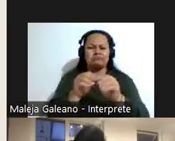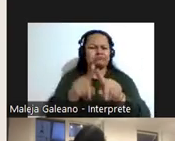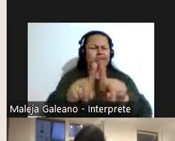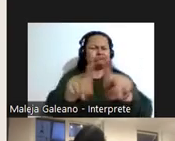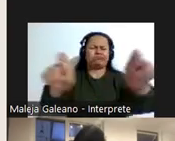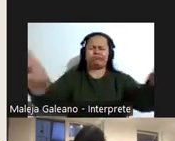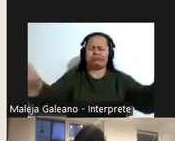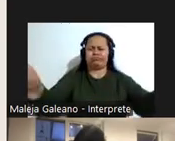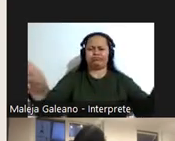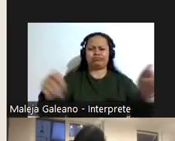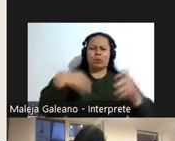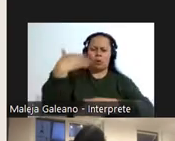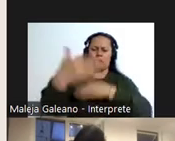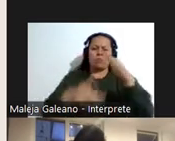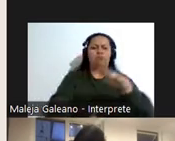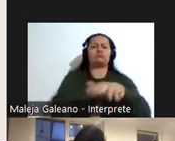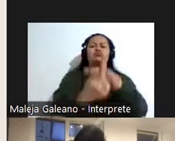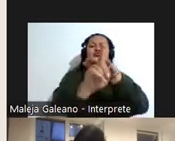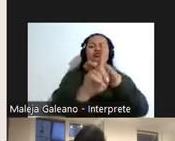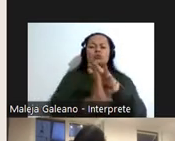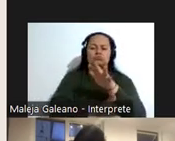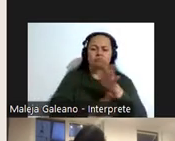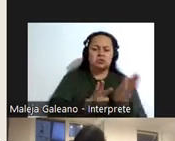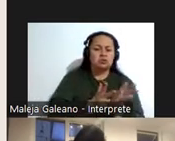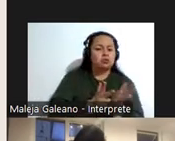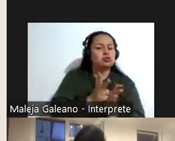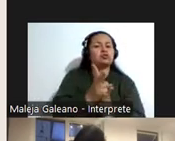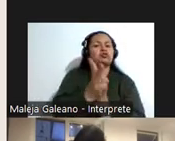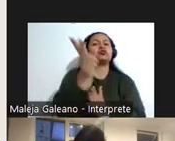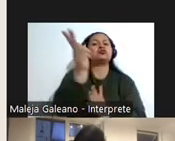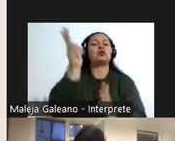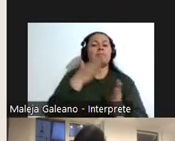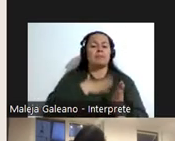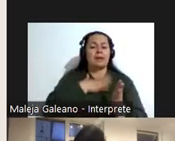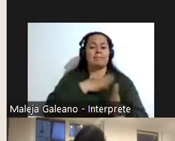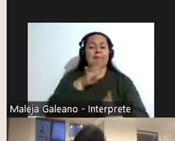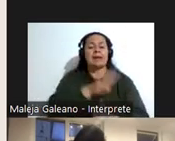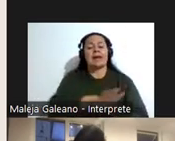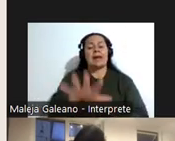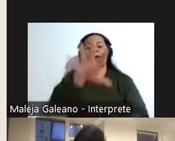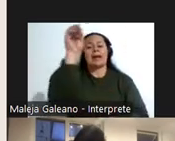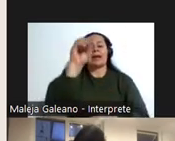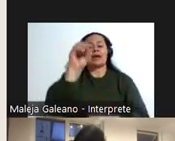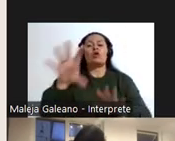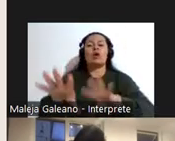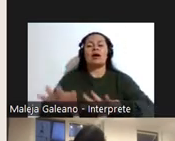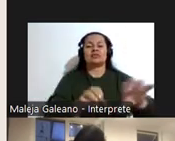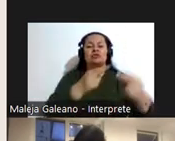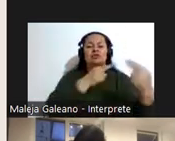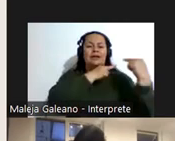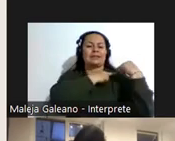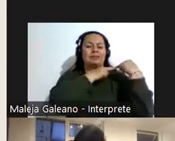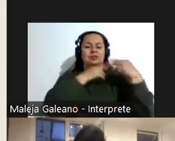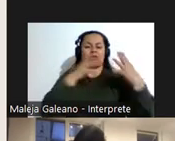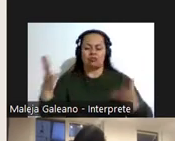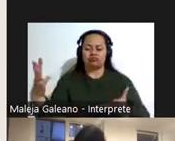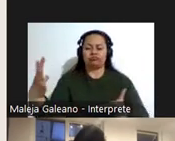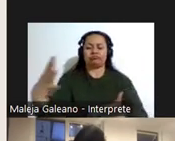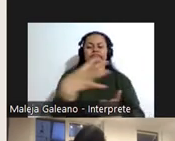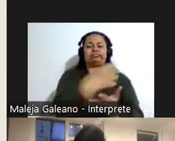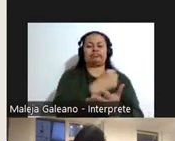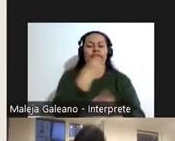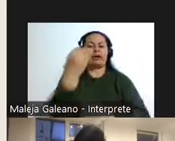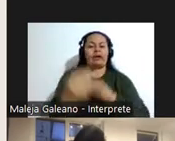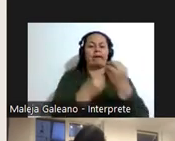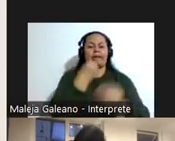camino. Entonces, para mí cartografiar sería la acción encargada de reunir, de realizar